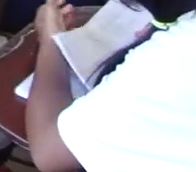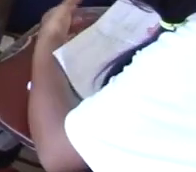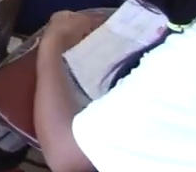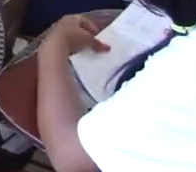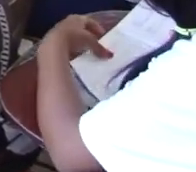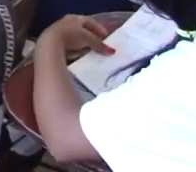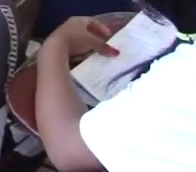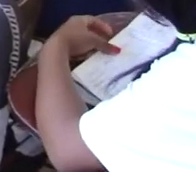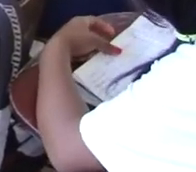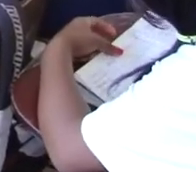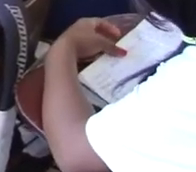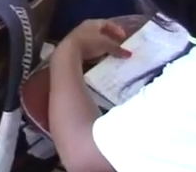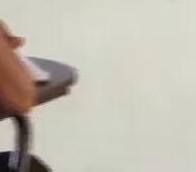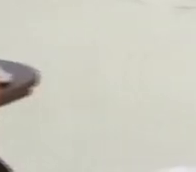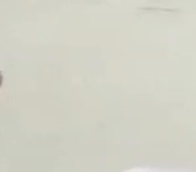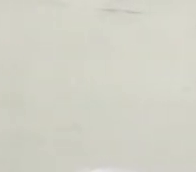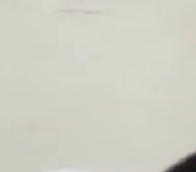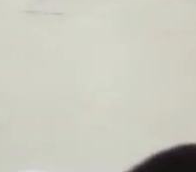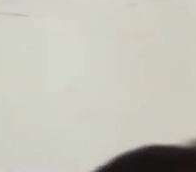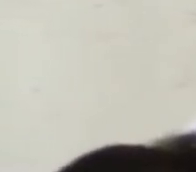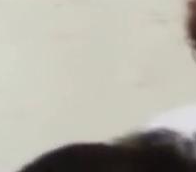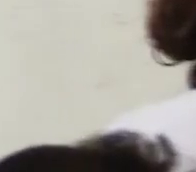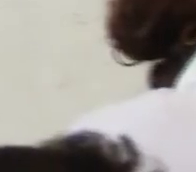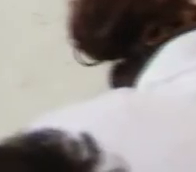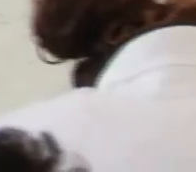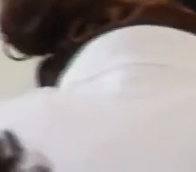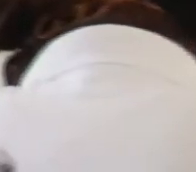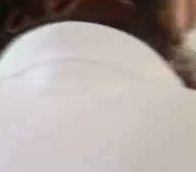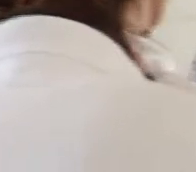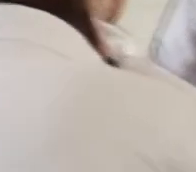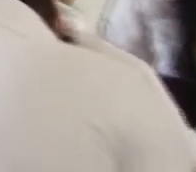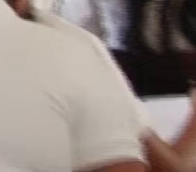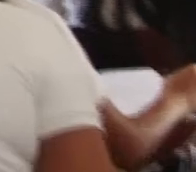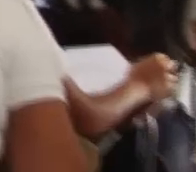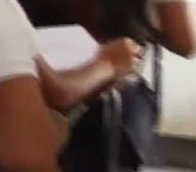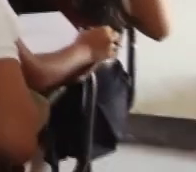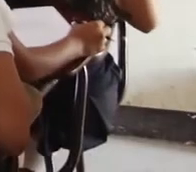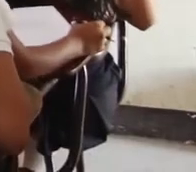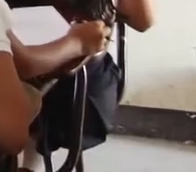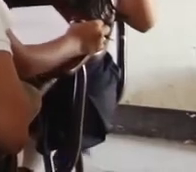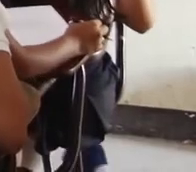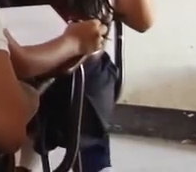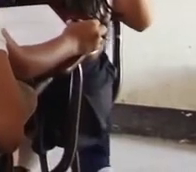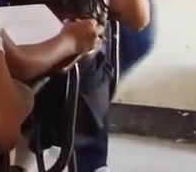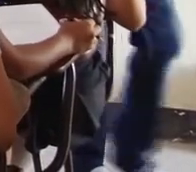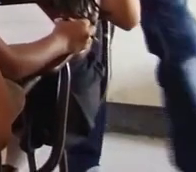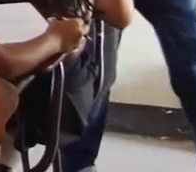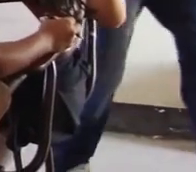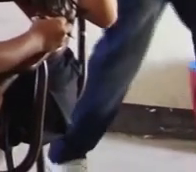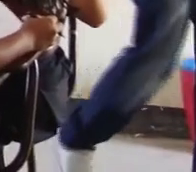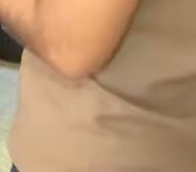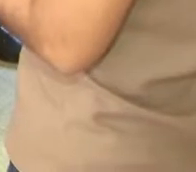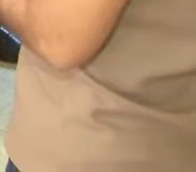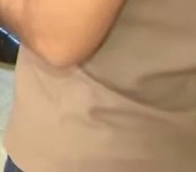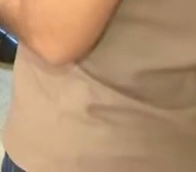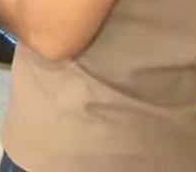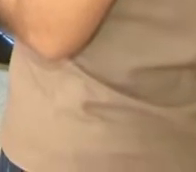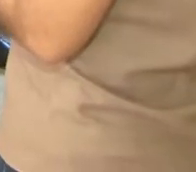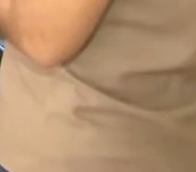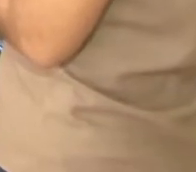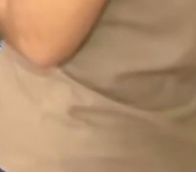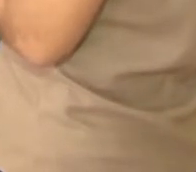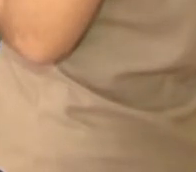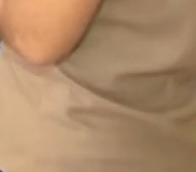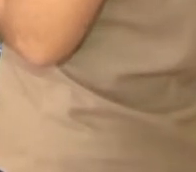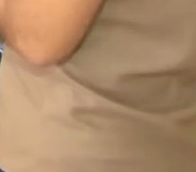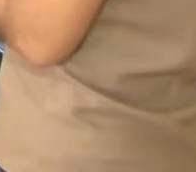forman ese trabajo de hormiga en silencio que va tejiendo esa infraestructura social a través de la formación en